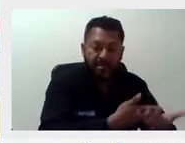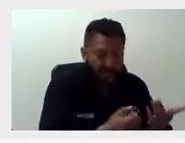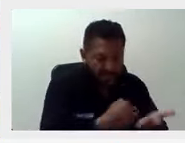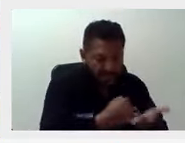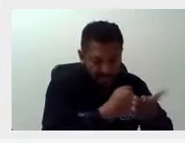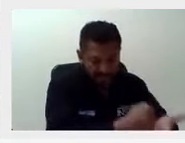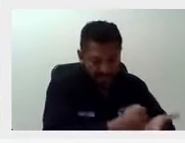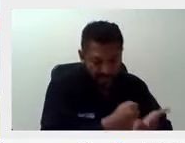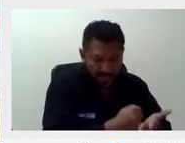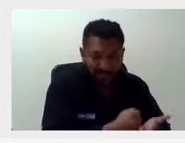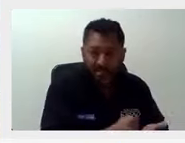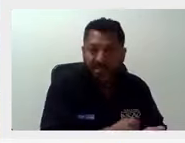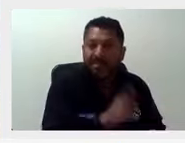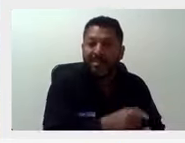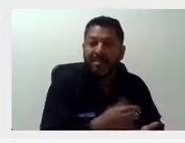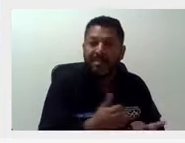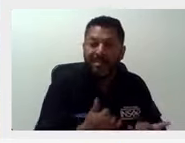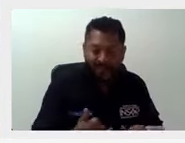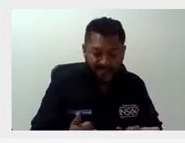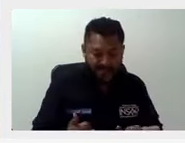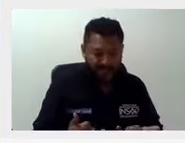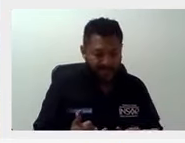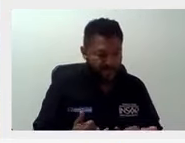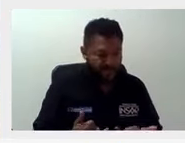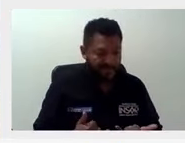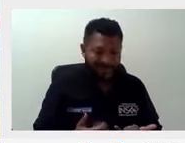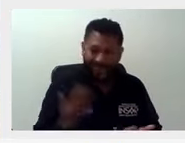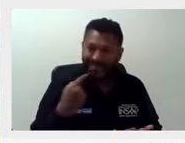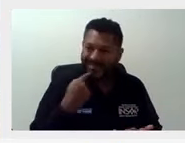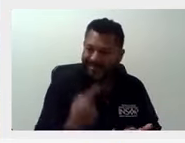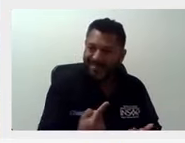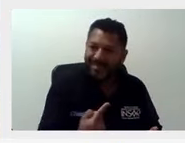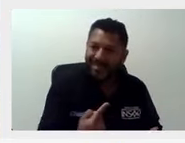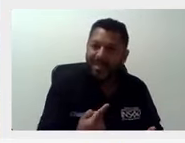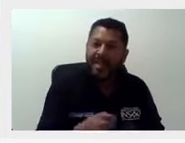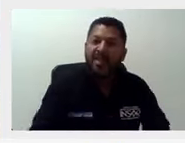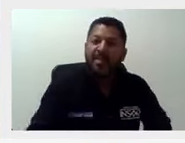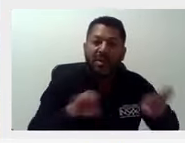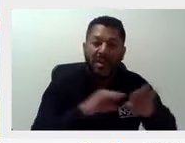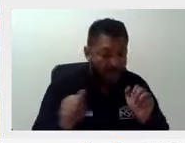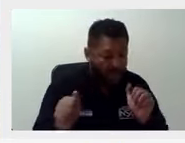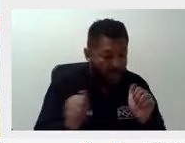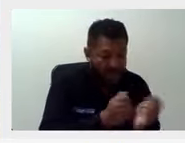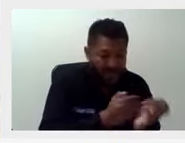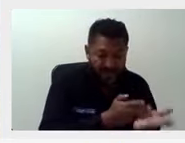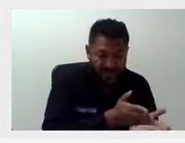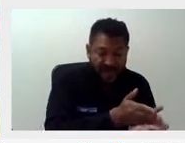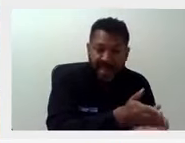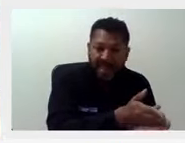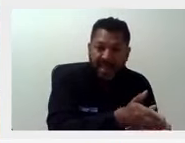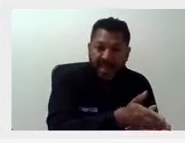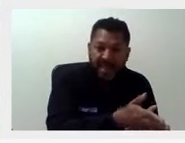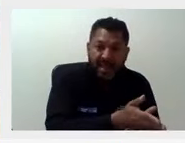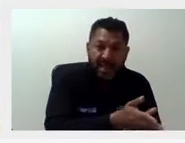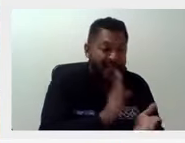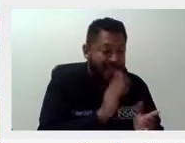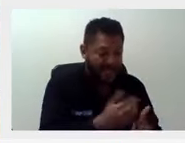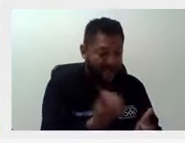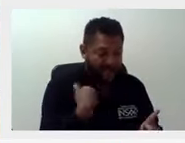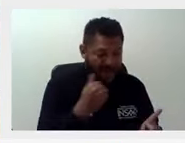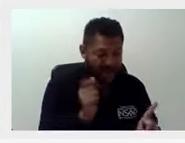por este punto que yo hablo de que a veces se requiere acompañamiento permanente y hay que rotar los roles, hay